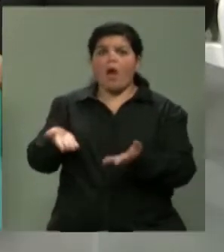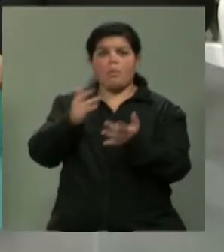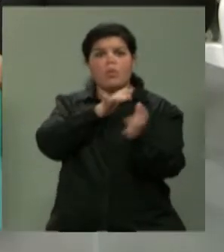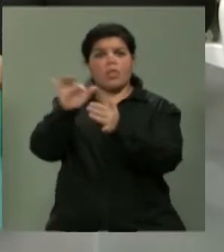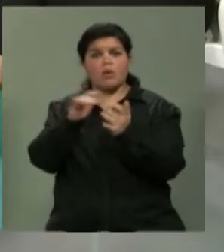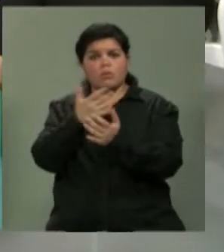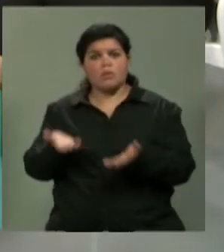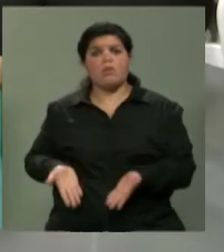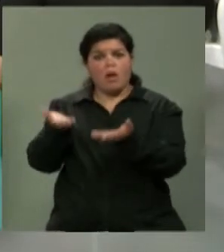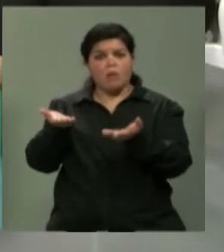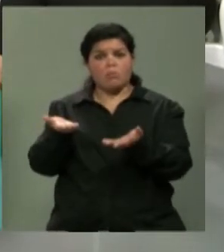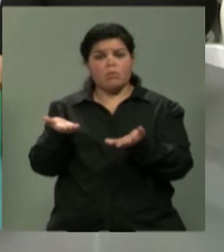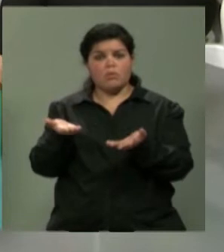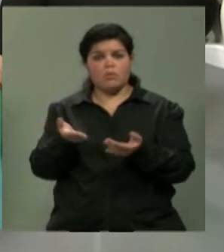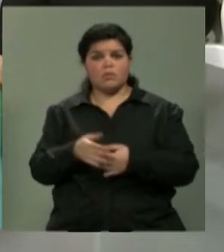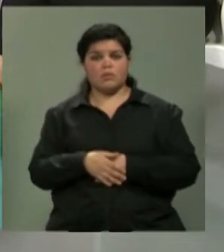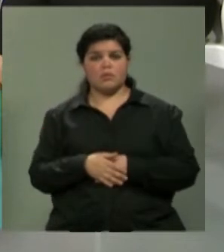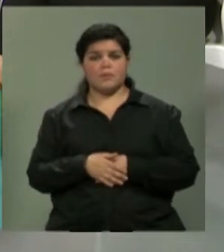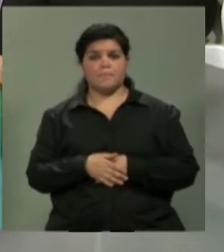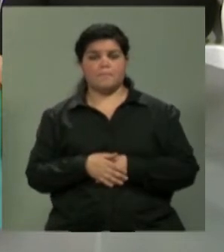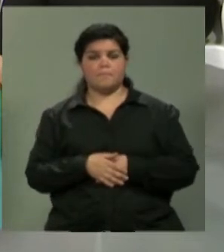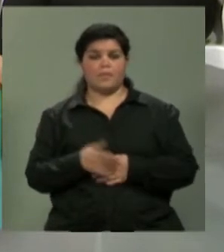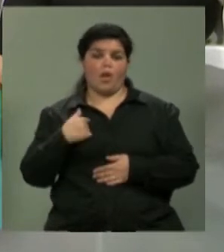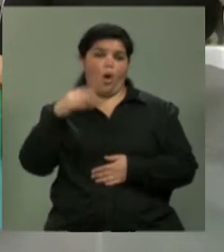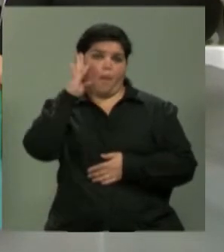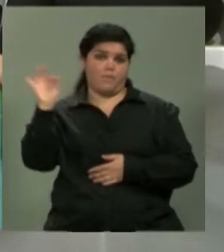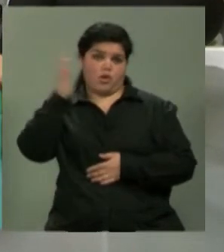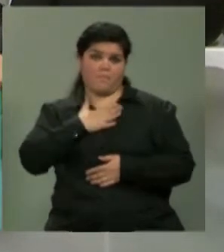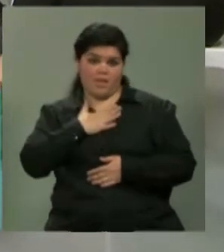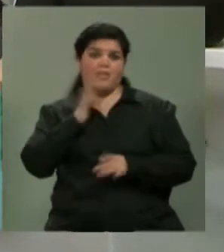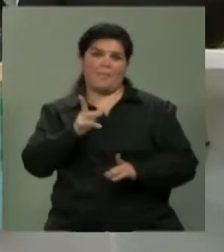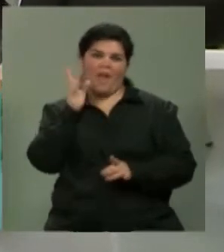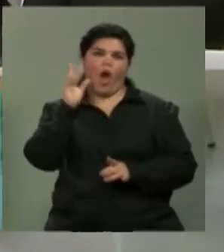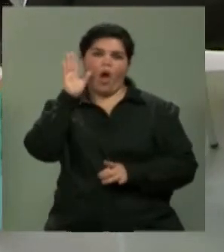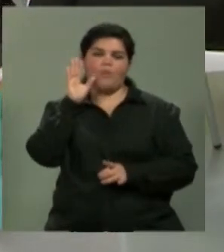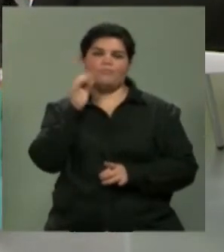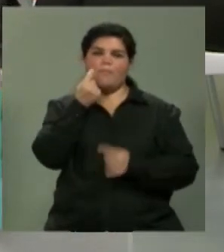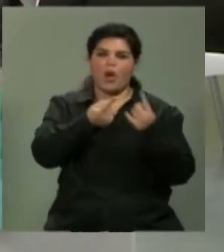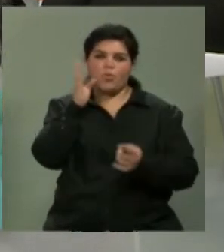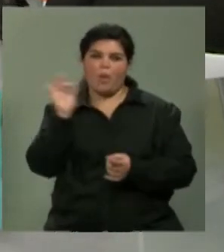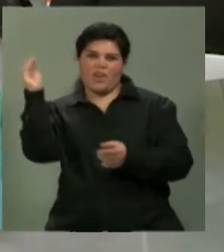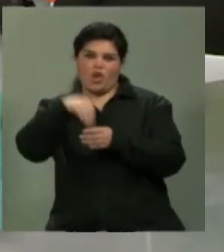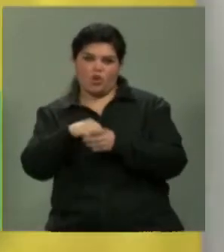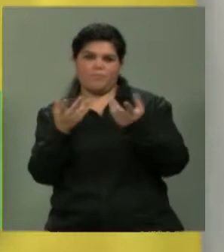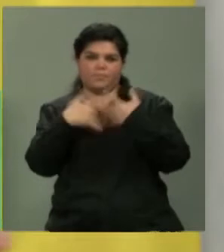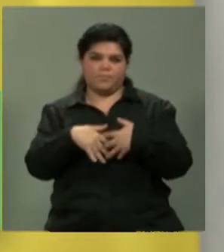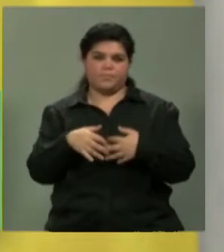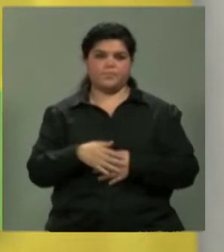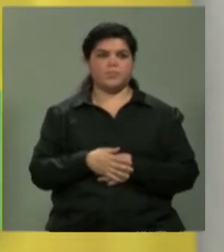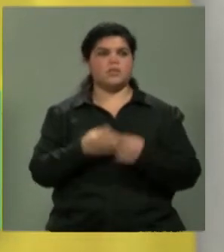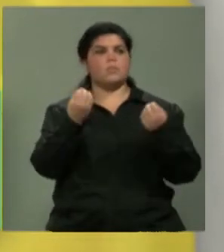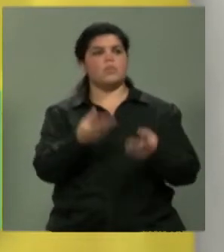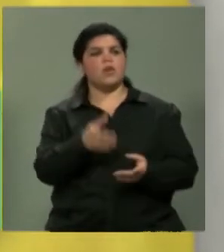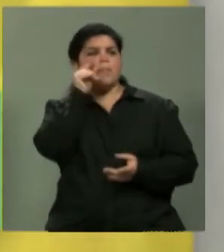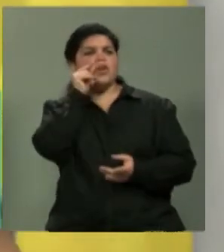no quedarnos solamente en... Y eso no sé, esa es mi opinión, más allá de una pregunta. Ella va a saber Pero... contestar. ¿Por qué los políticos suspendieron eso? Yo no tengo